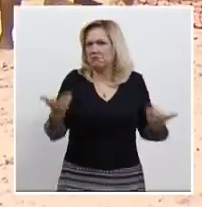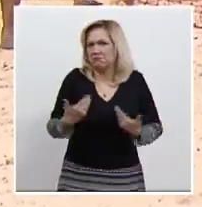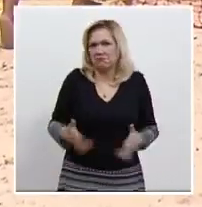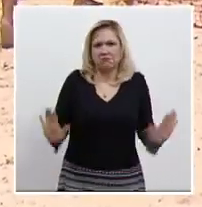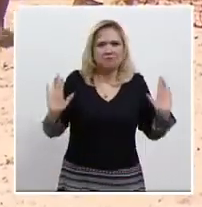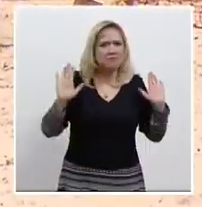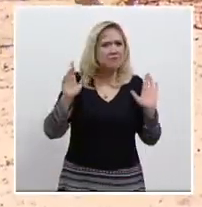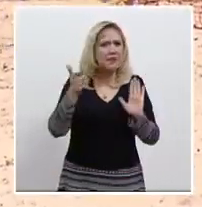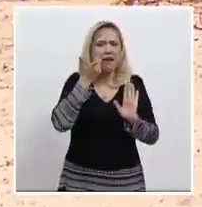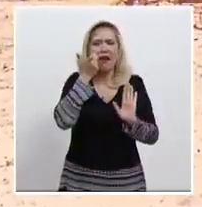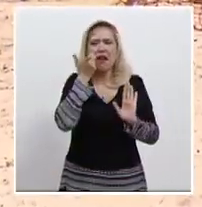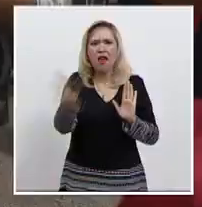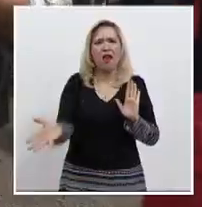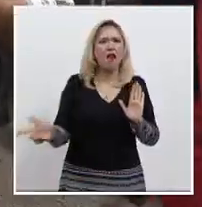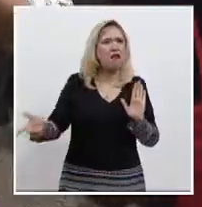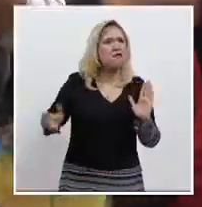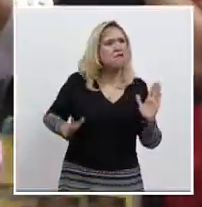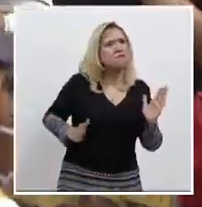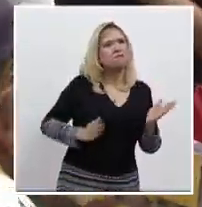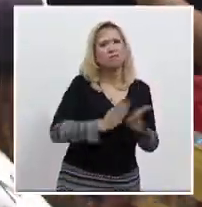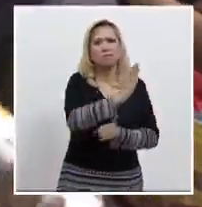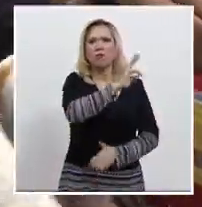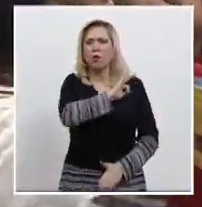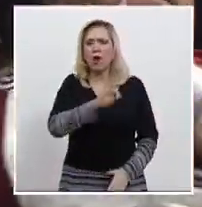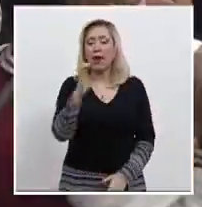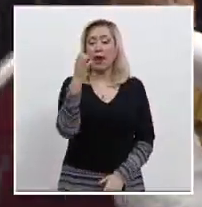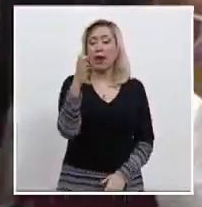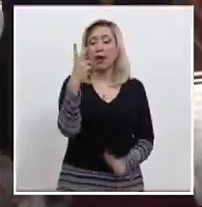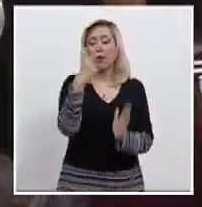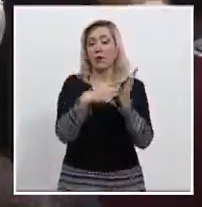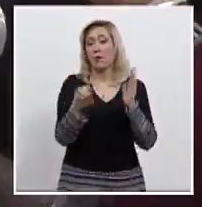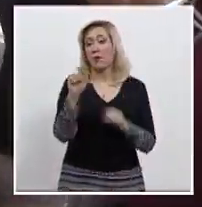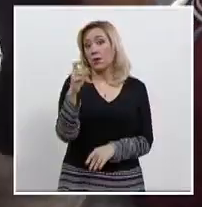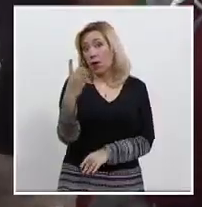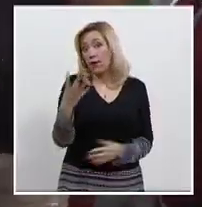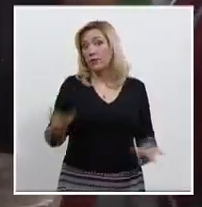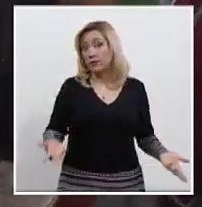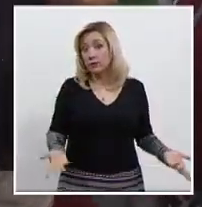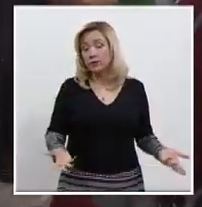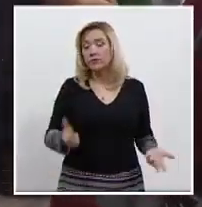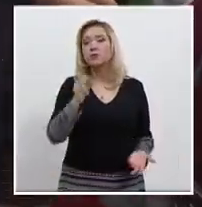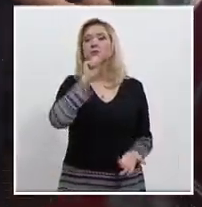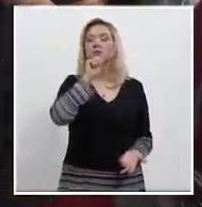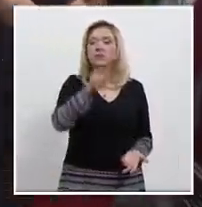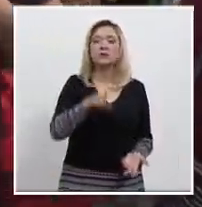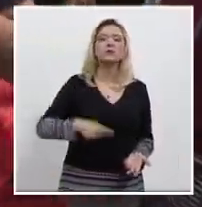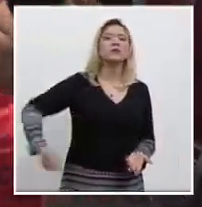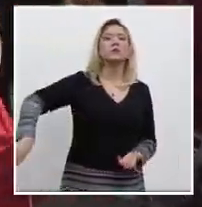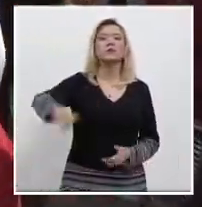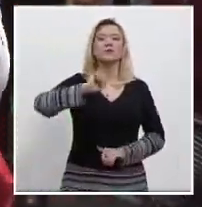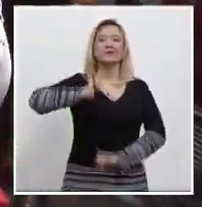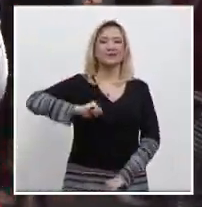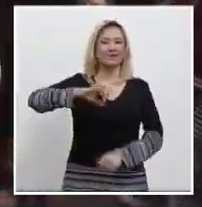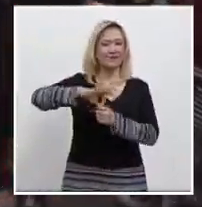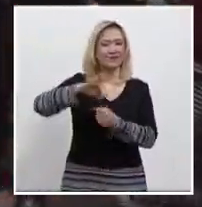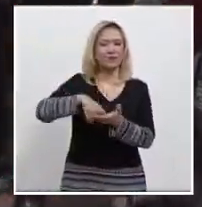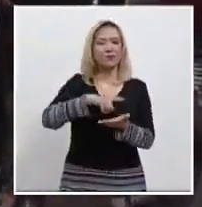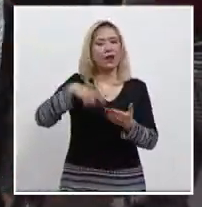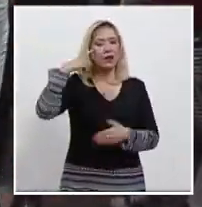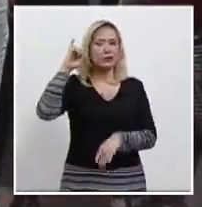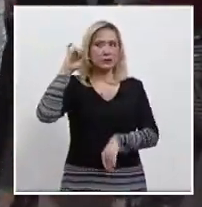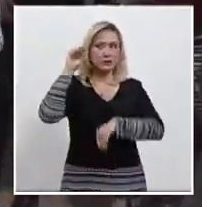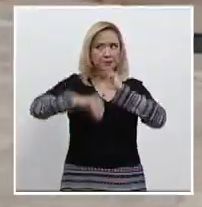electoral posterior al que inicia en enero de 2024. Además, vincula a la autoridad electoral para que implemente las